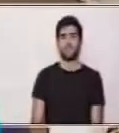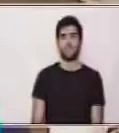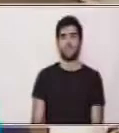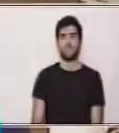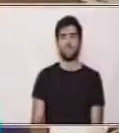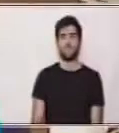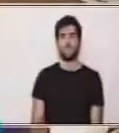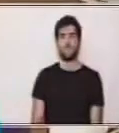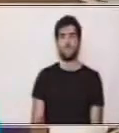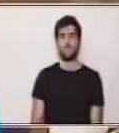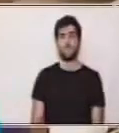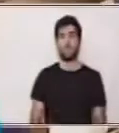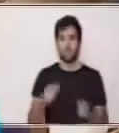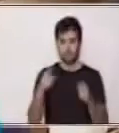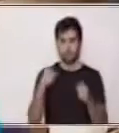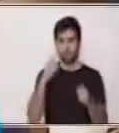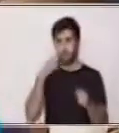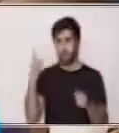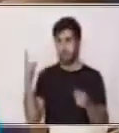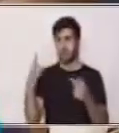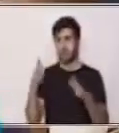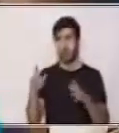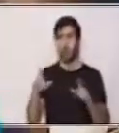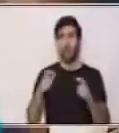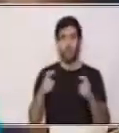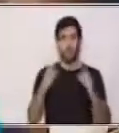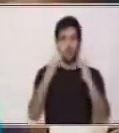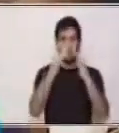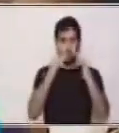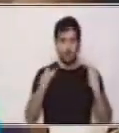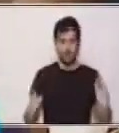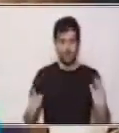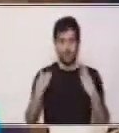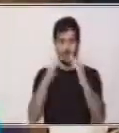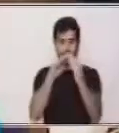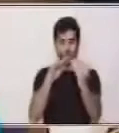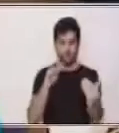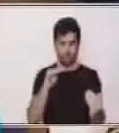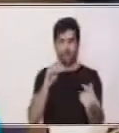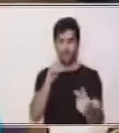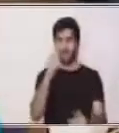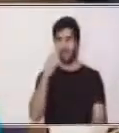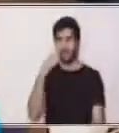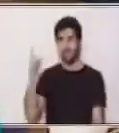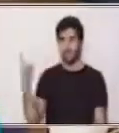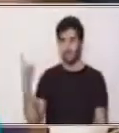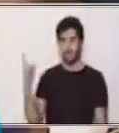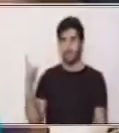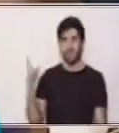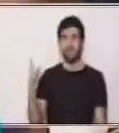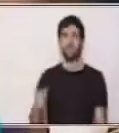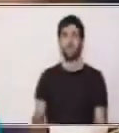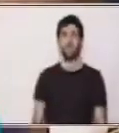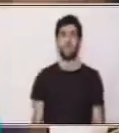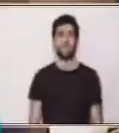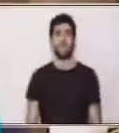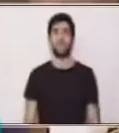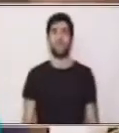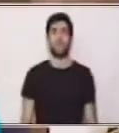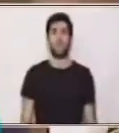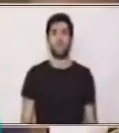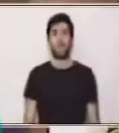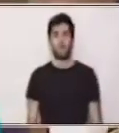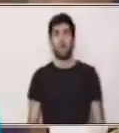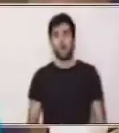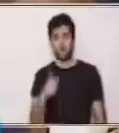así entonces la pirámide, para que nosotros la podamos ver de una manera tridimensional. Muy bien, toda vez